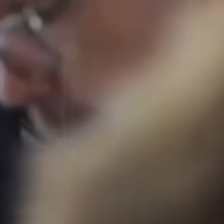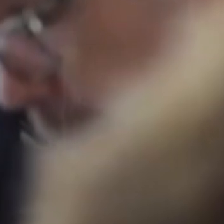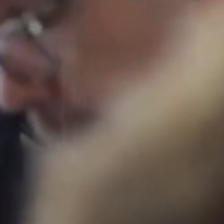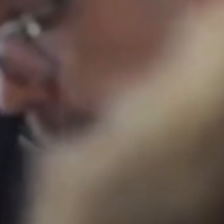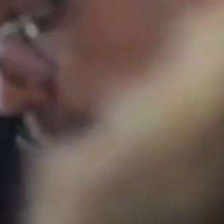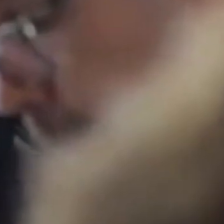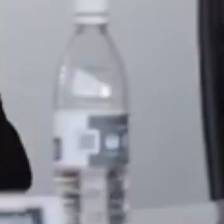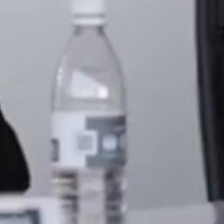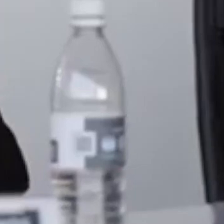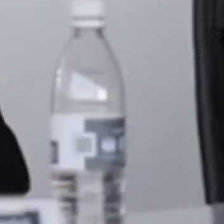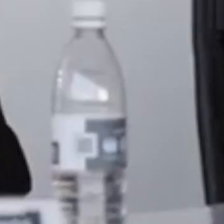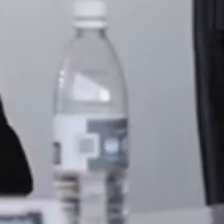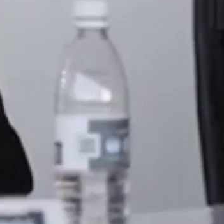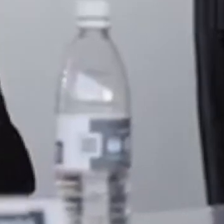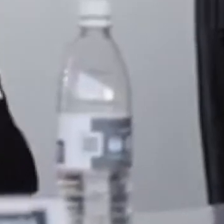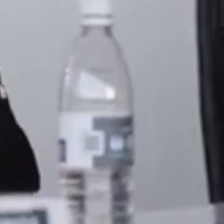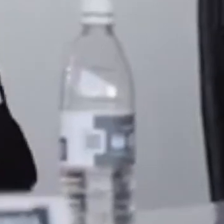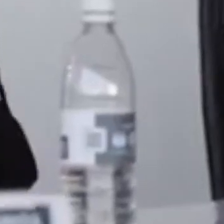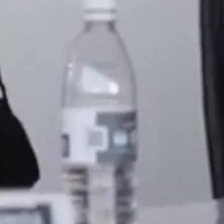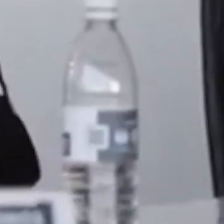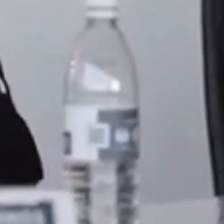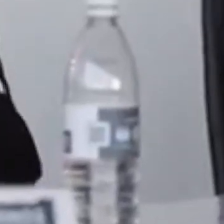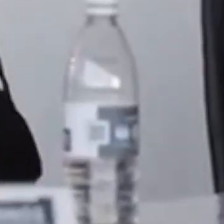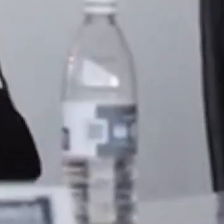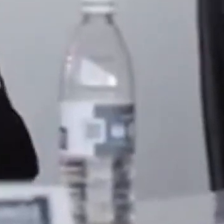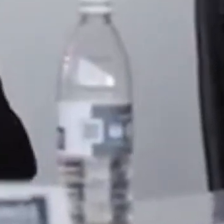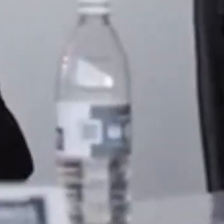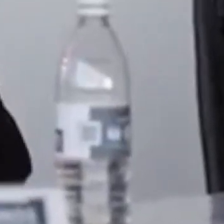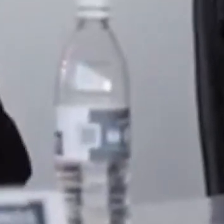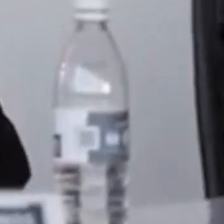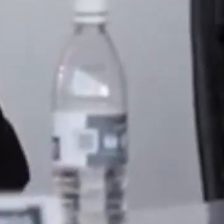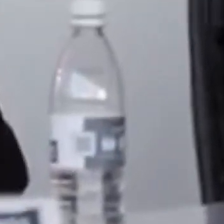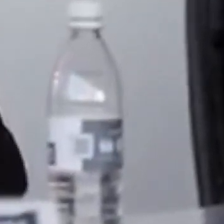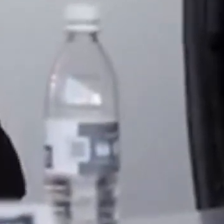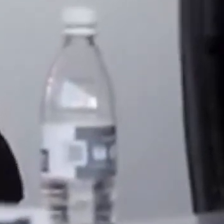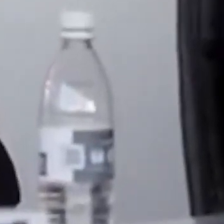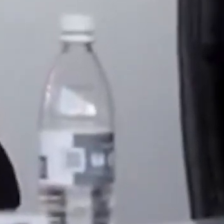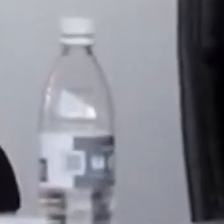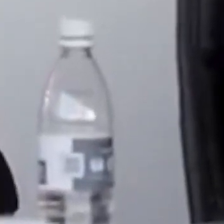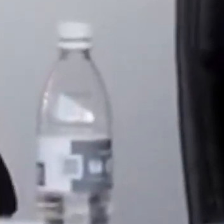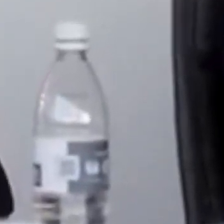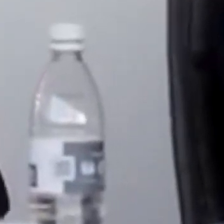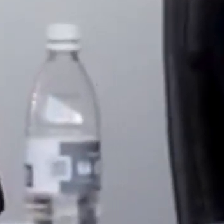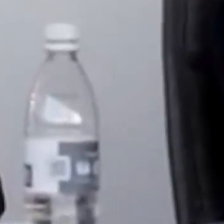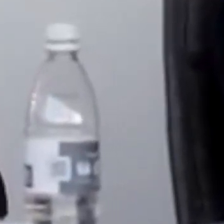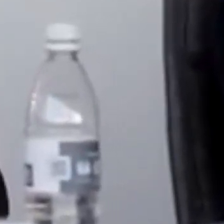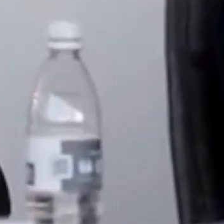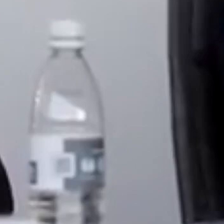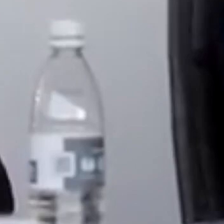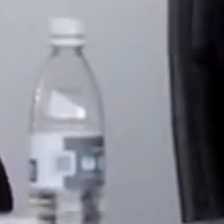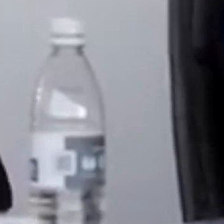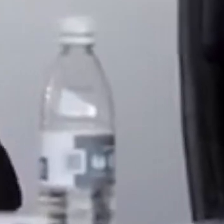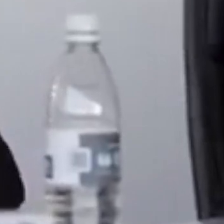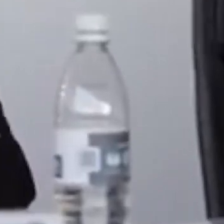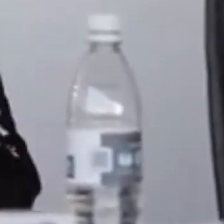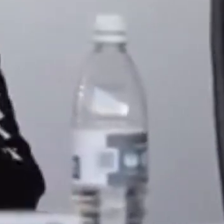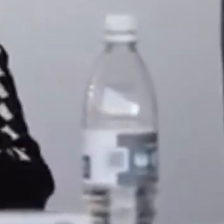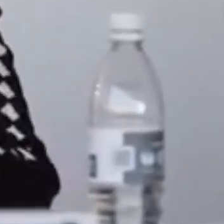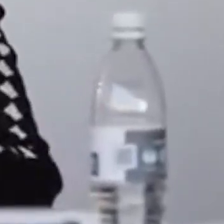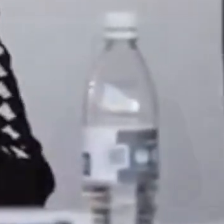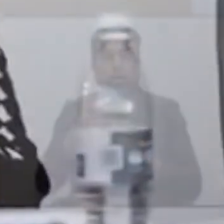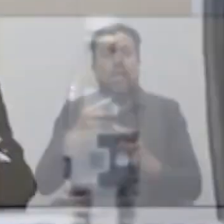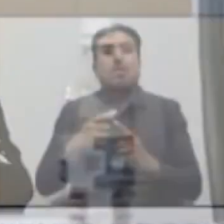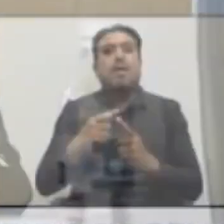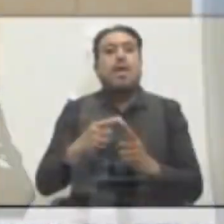tres administraciones panistas calificando como un fraude a la constitución su pase automático de procurador a